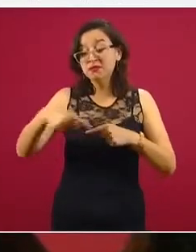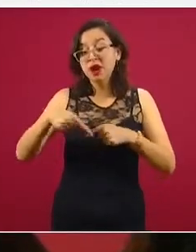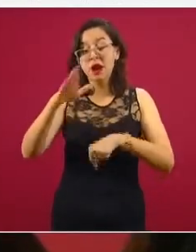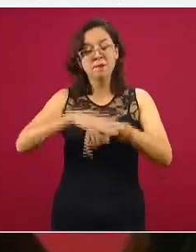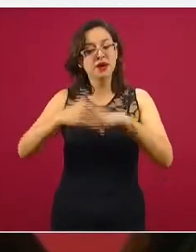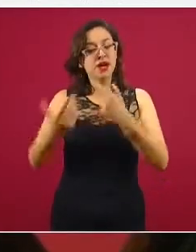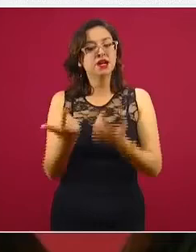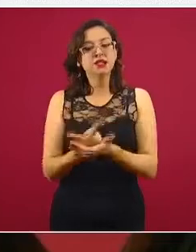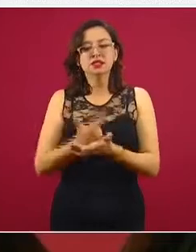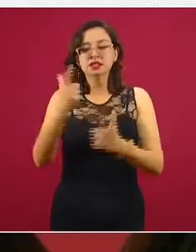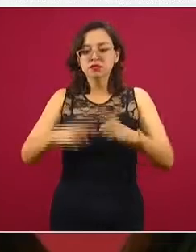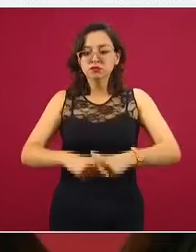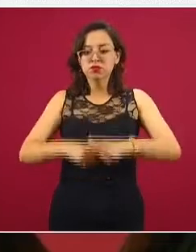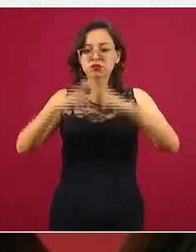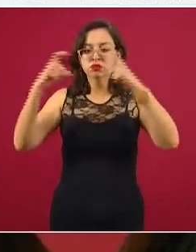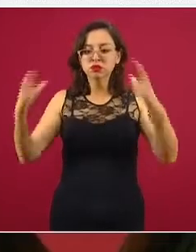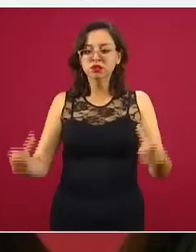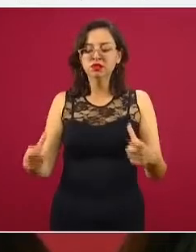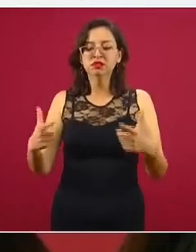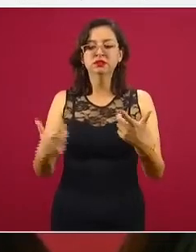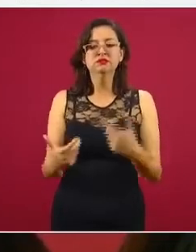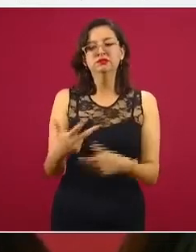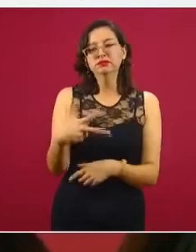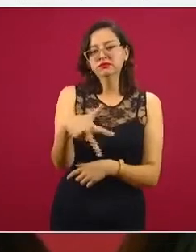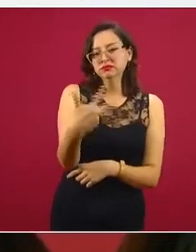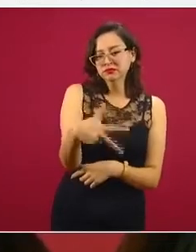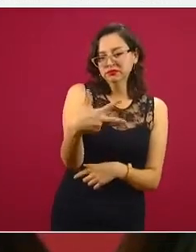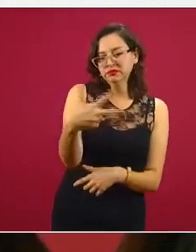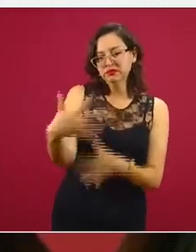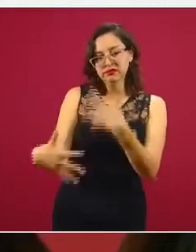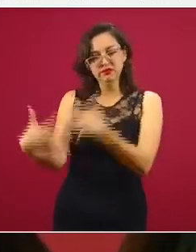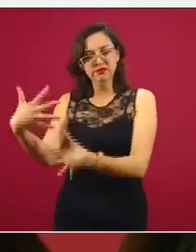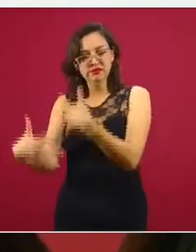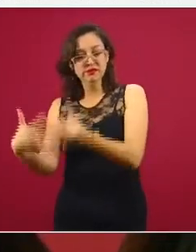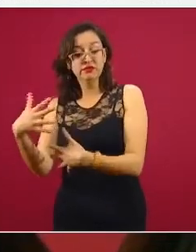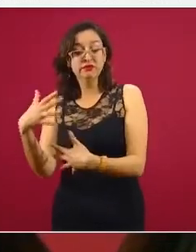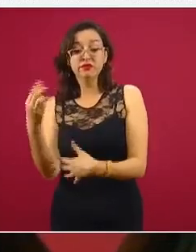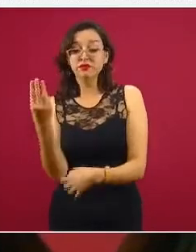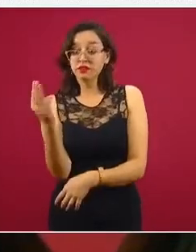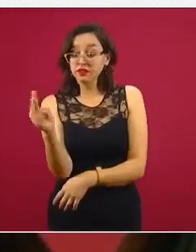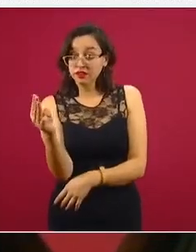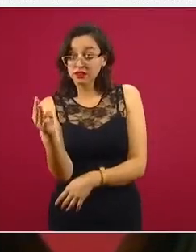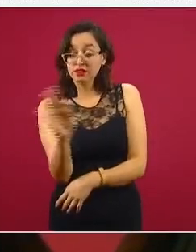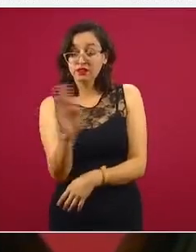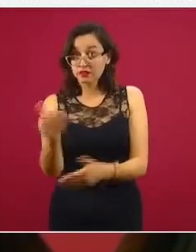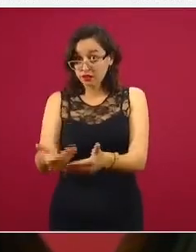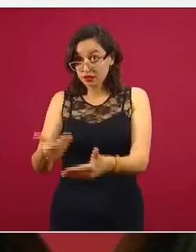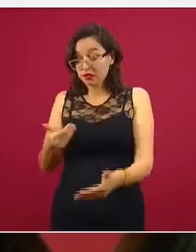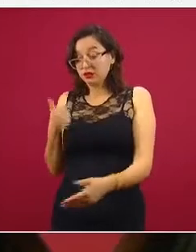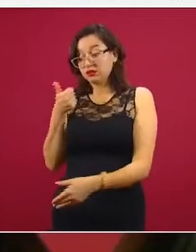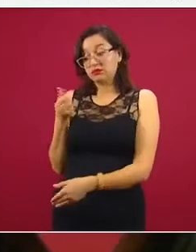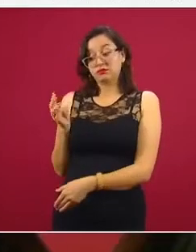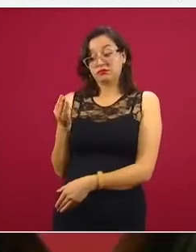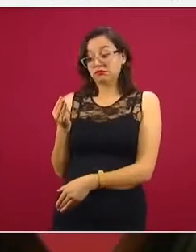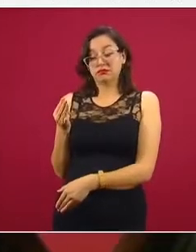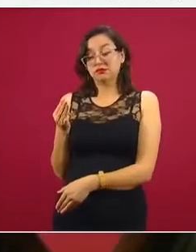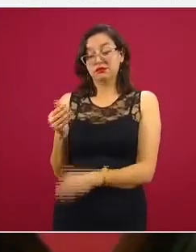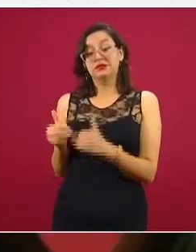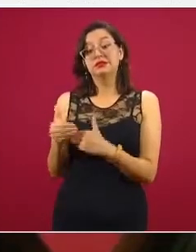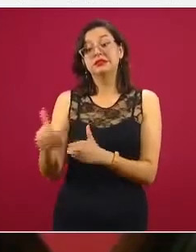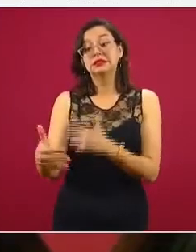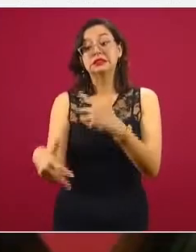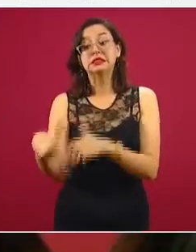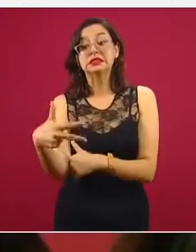terapia intensiva. Noten que aquí dice 13 o 15 y no 6 de mayo como quizá están esperando, porque esta gráfica